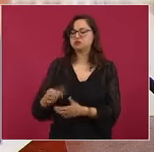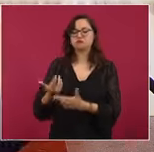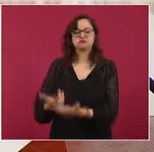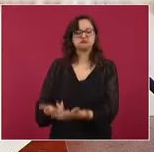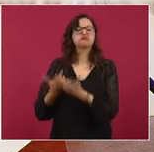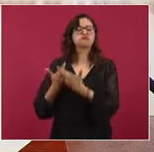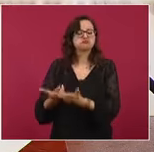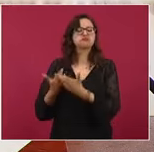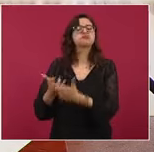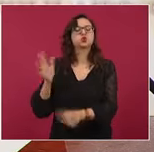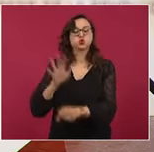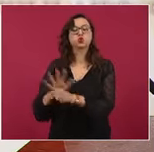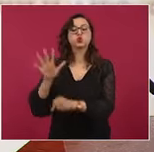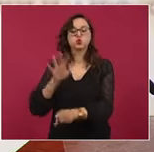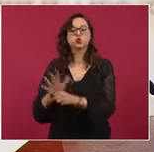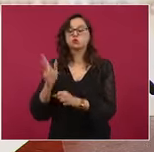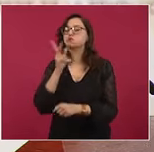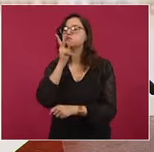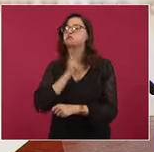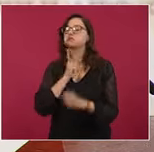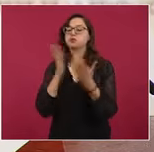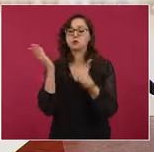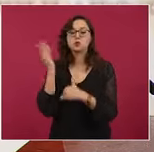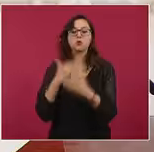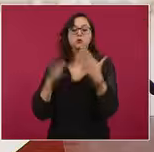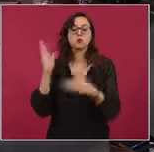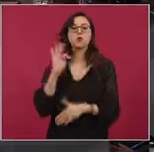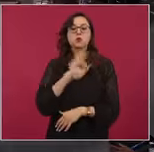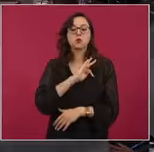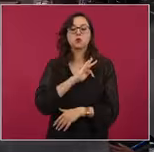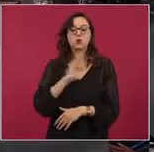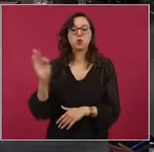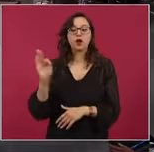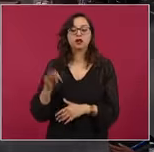sacando adelante la industria petrolera.